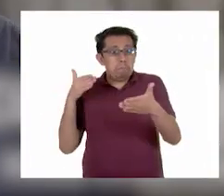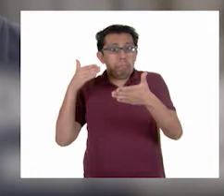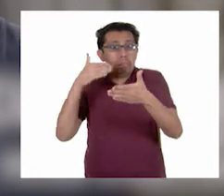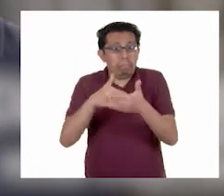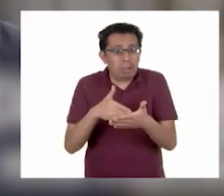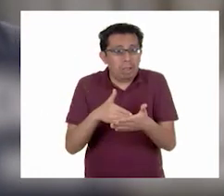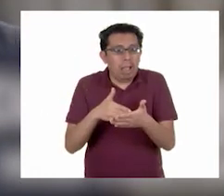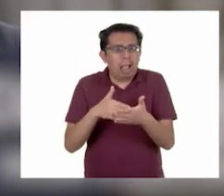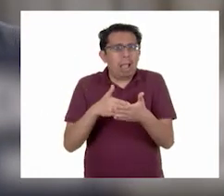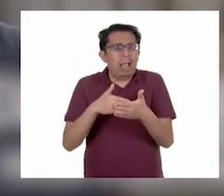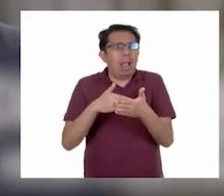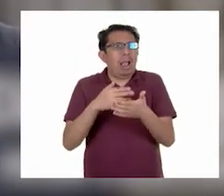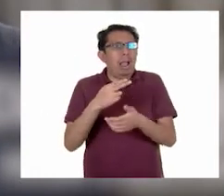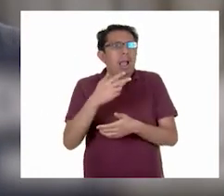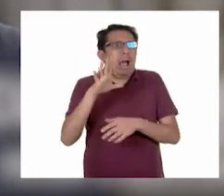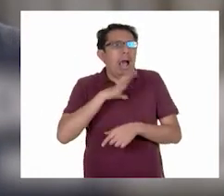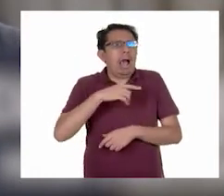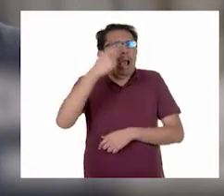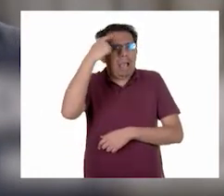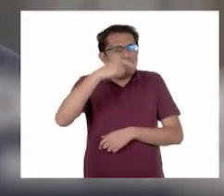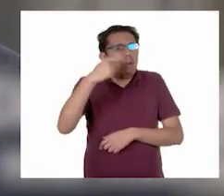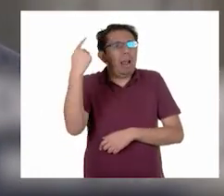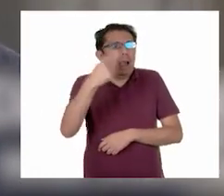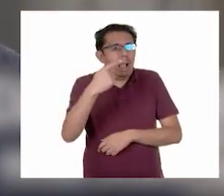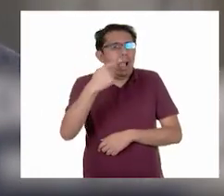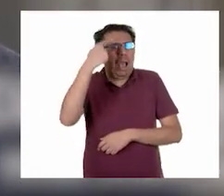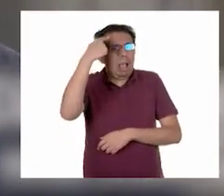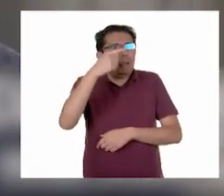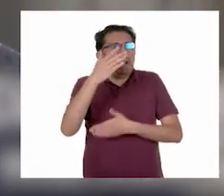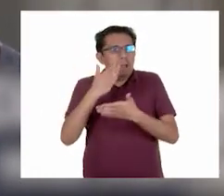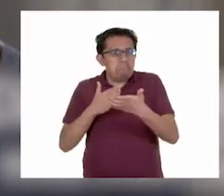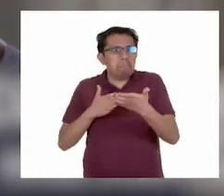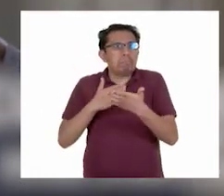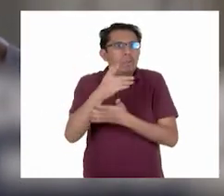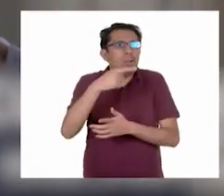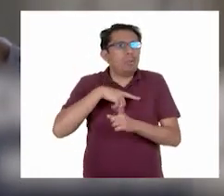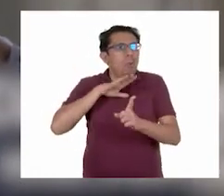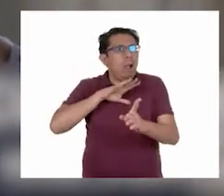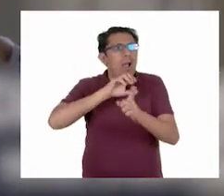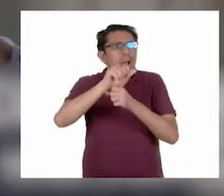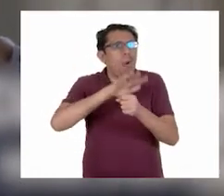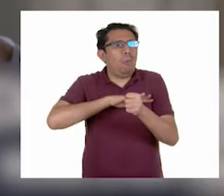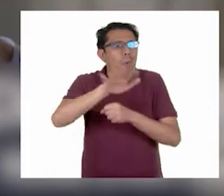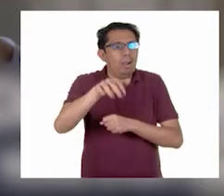límites solamente se crearon para marcar la distancia hasta donde tú quieres llegar.